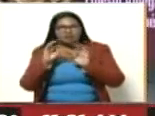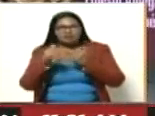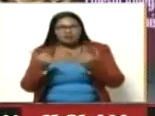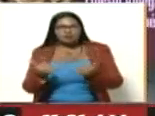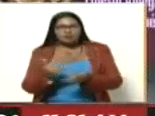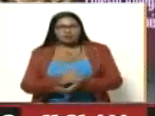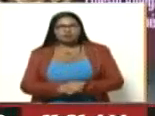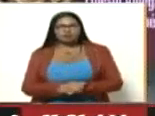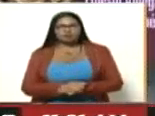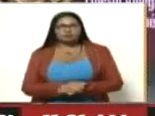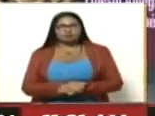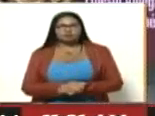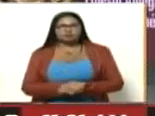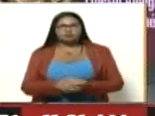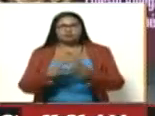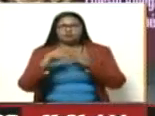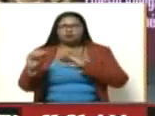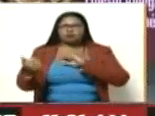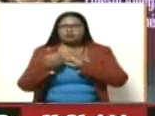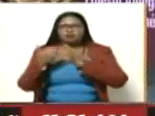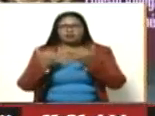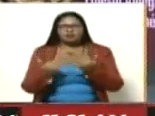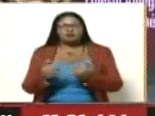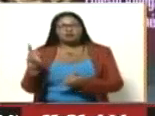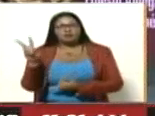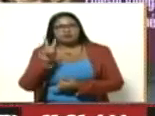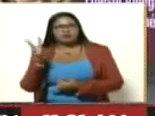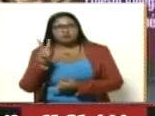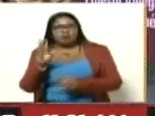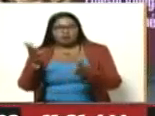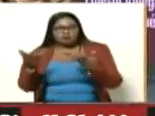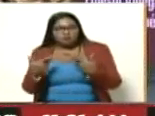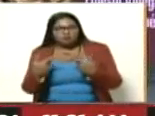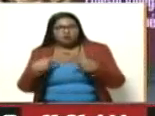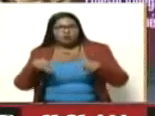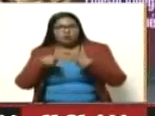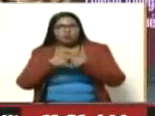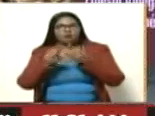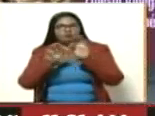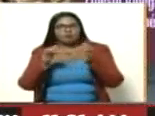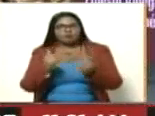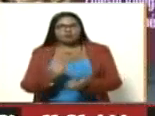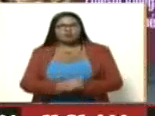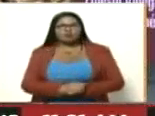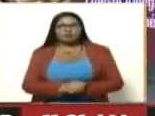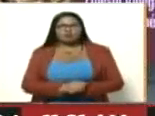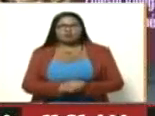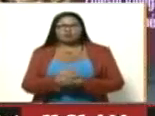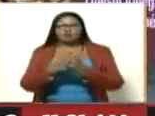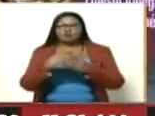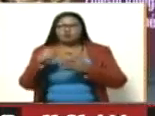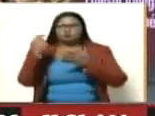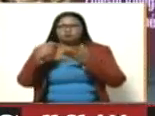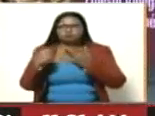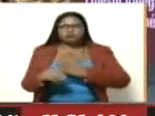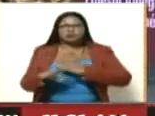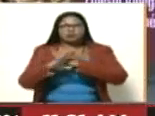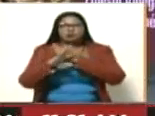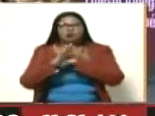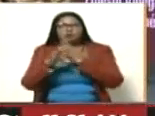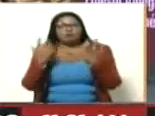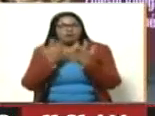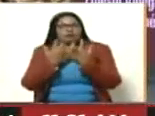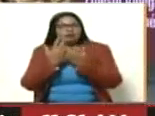ocurrido, todos los ataques que Venezuela ha recibido, todas las dosis de bloqueo, de